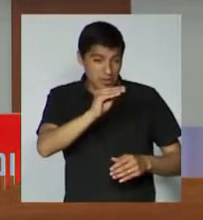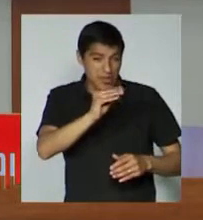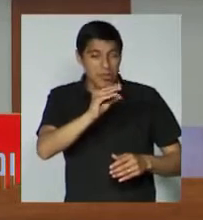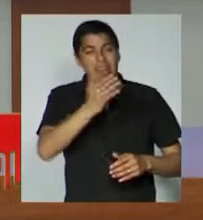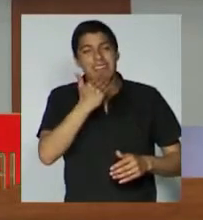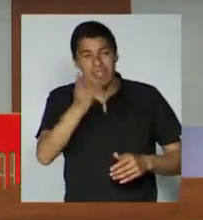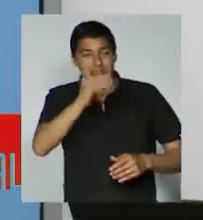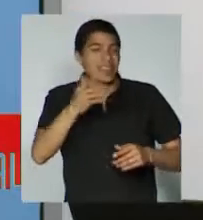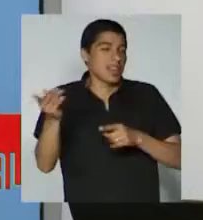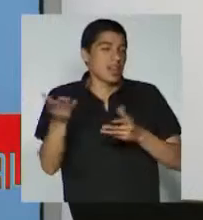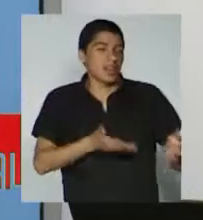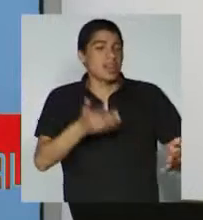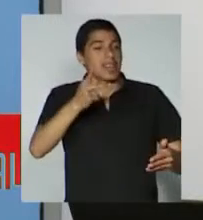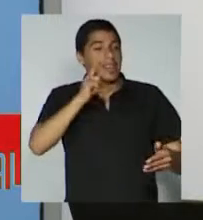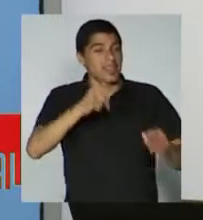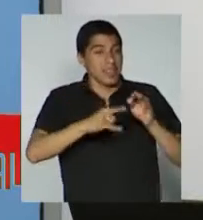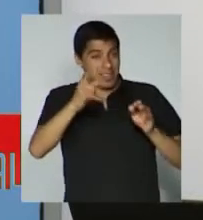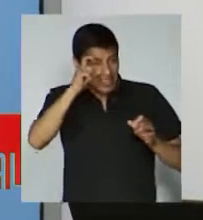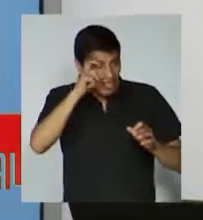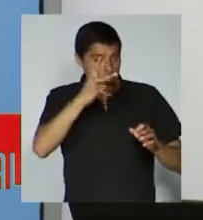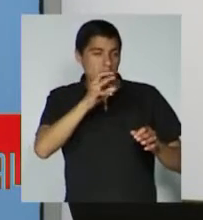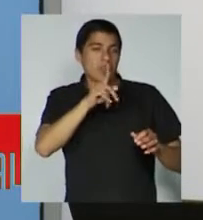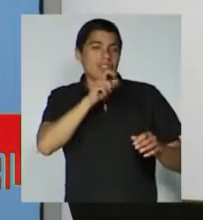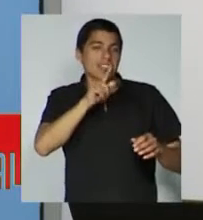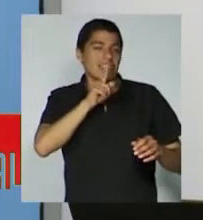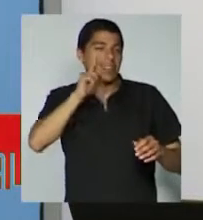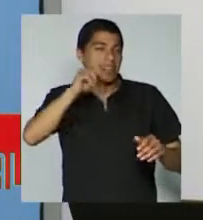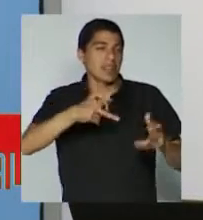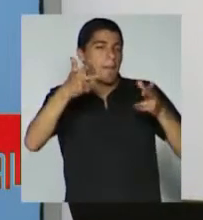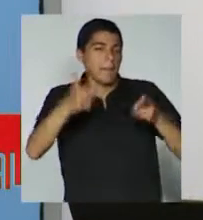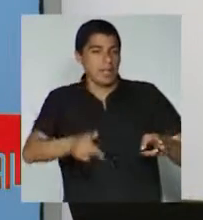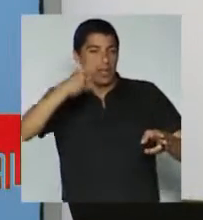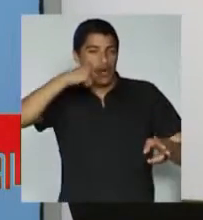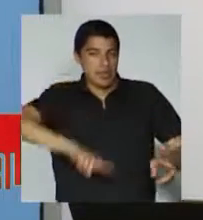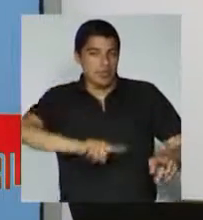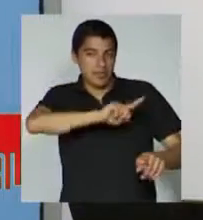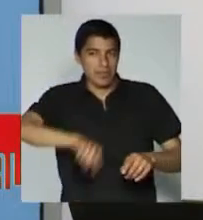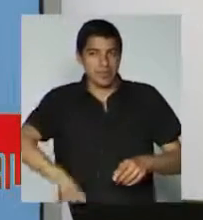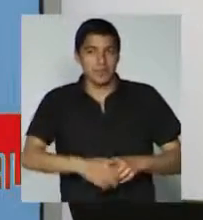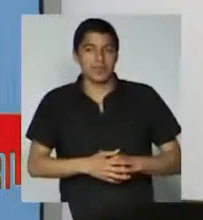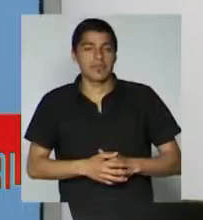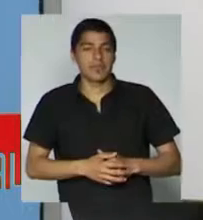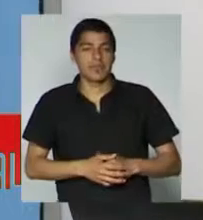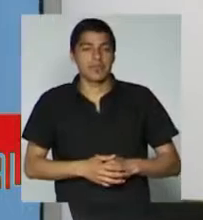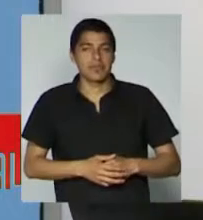ustedes. Estuvo Quique Volatti con nosotros analizando las elecciones 2015. Pausa, la última, ya venimos.